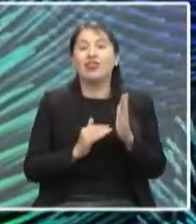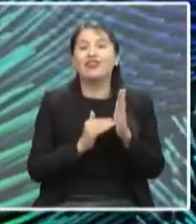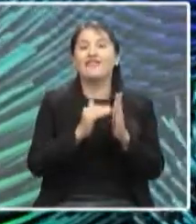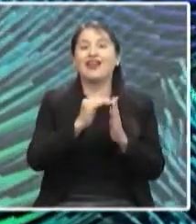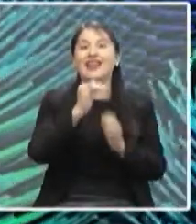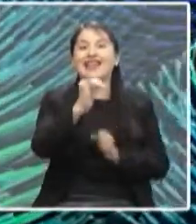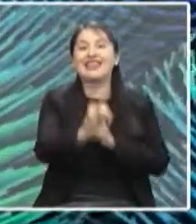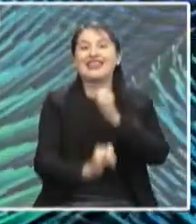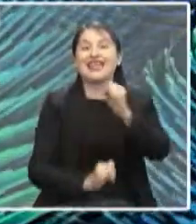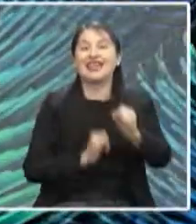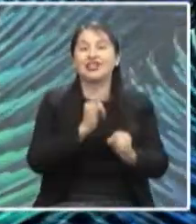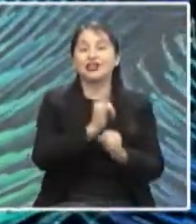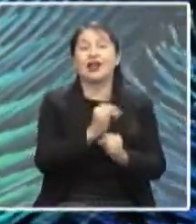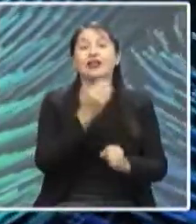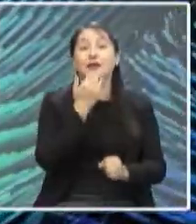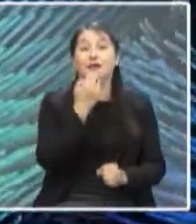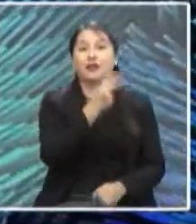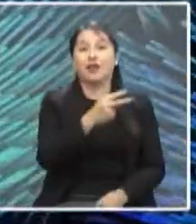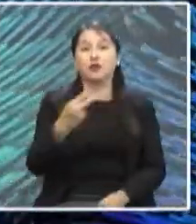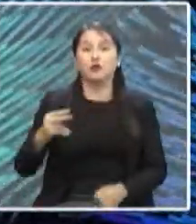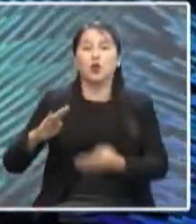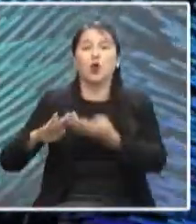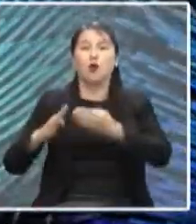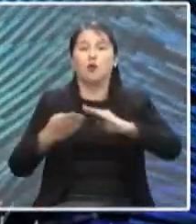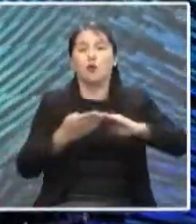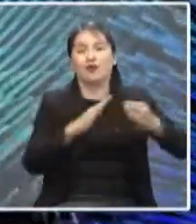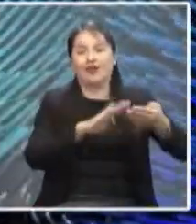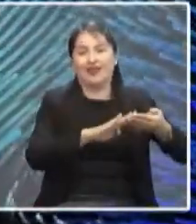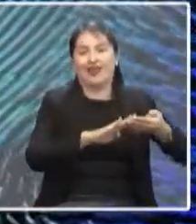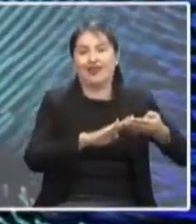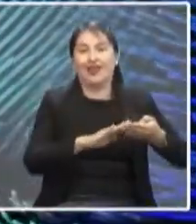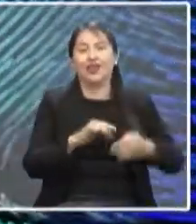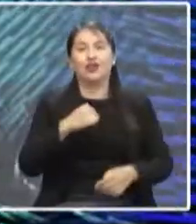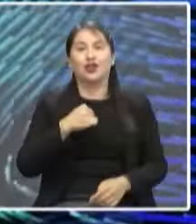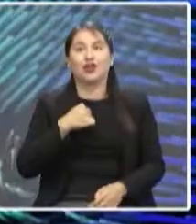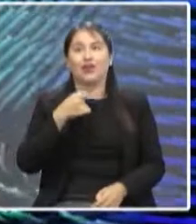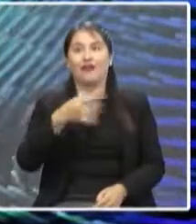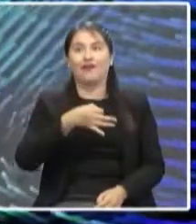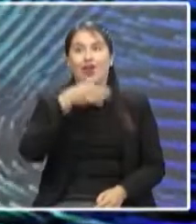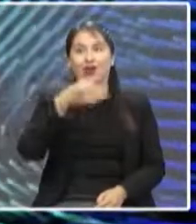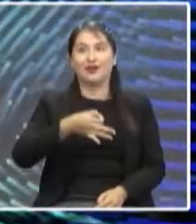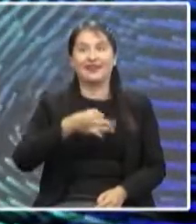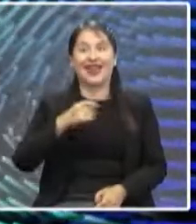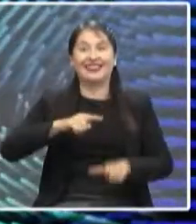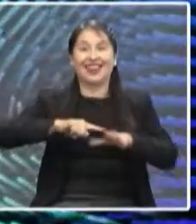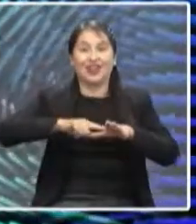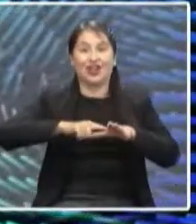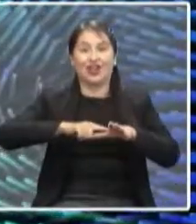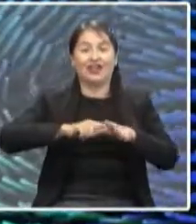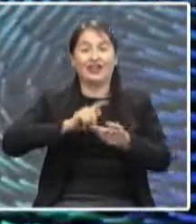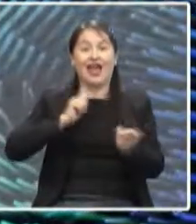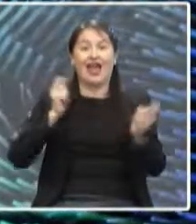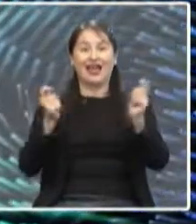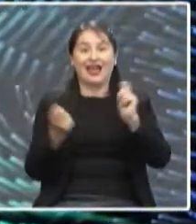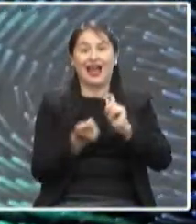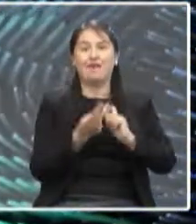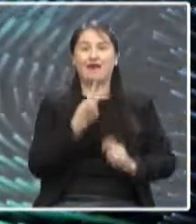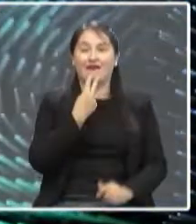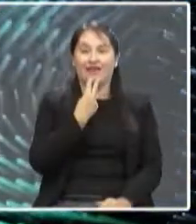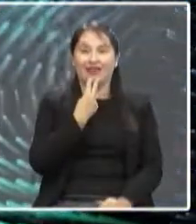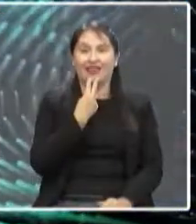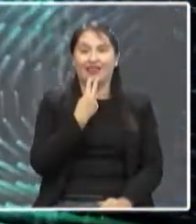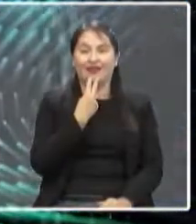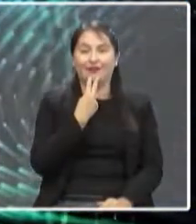sus comunidades también. Yo voy a hablar hoy sobre tecnología que cambia vidas y voy a hablar no